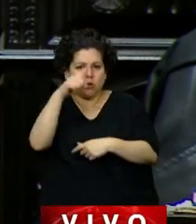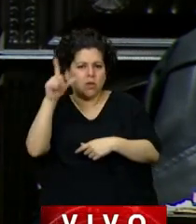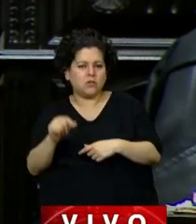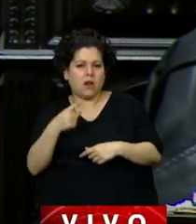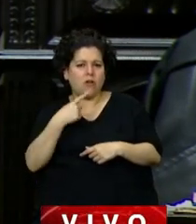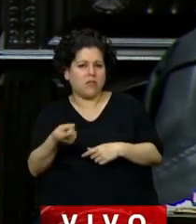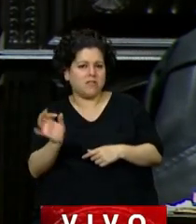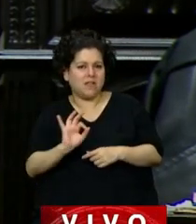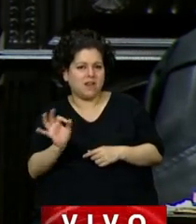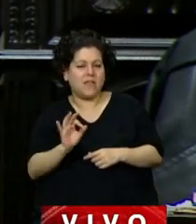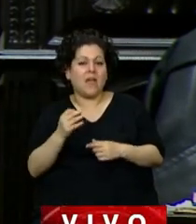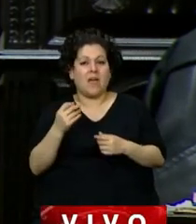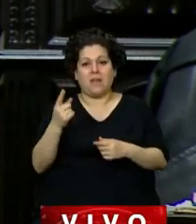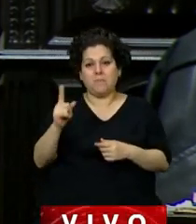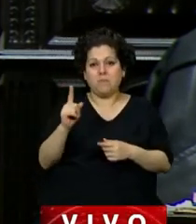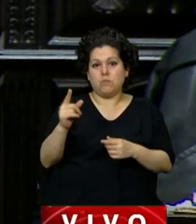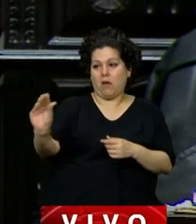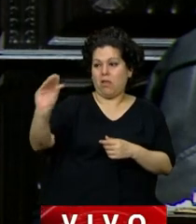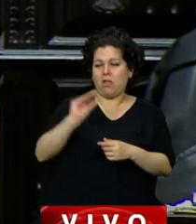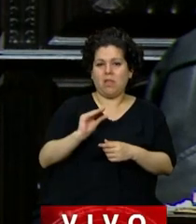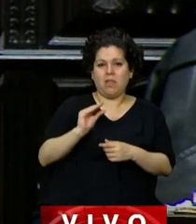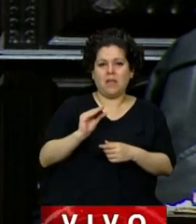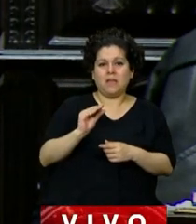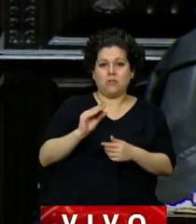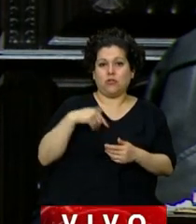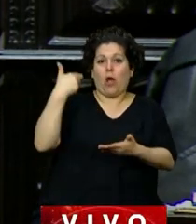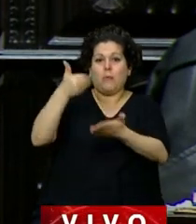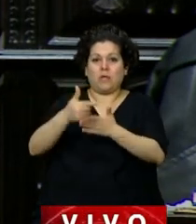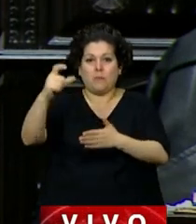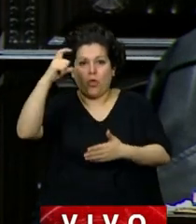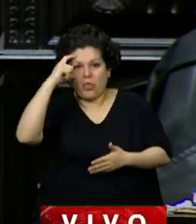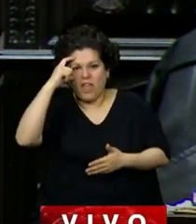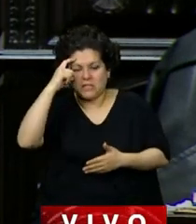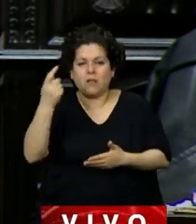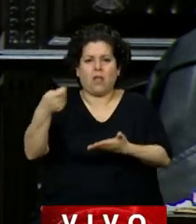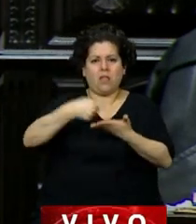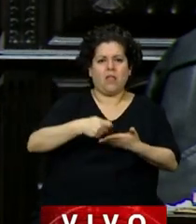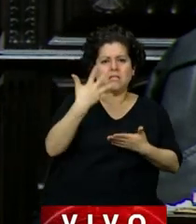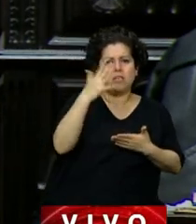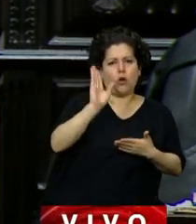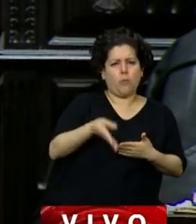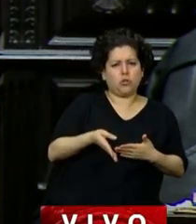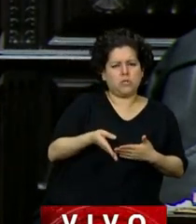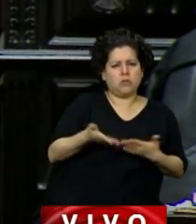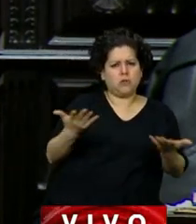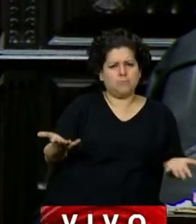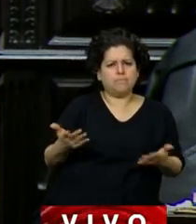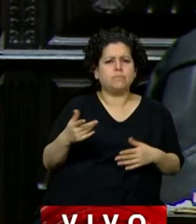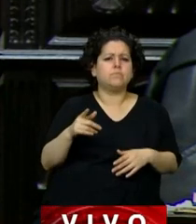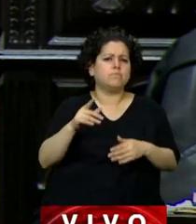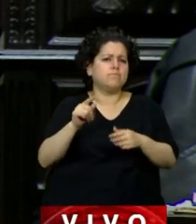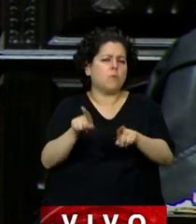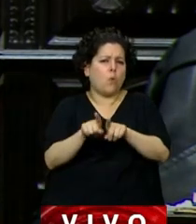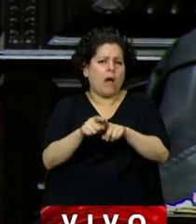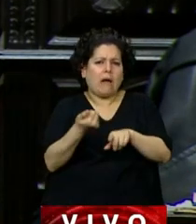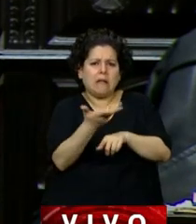Recibimos el 5,2%, la mitad de lo que aportamos. Y si lo vemos por habitantes, estamos en el puesto 18.